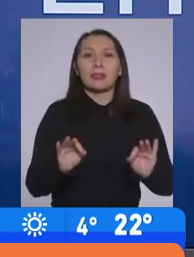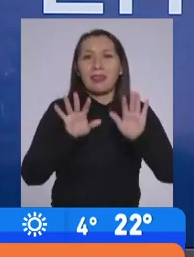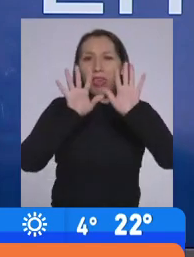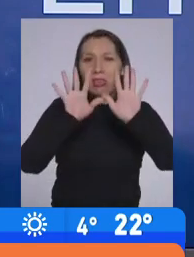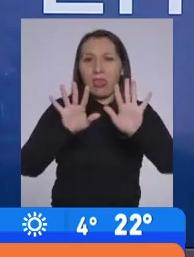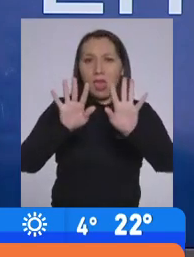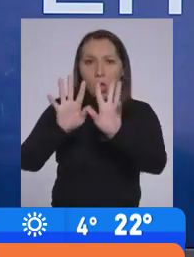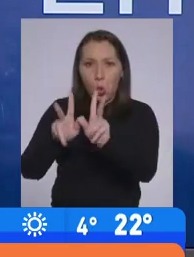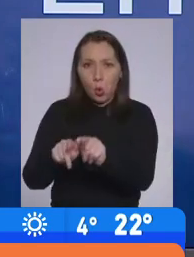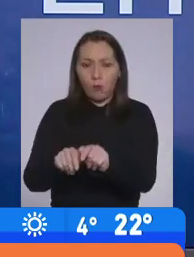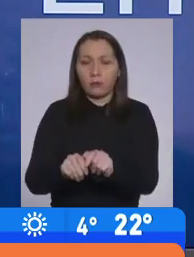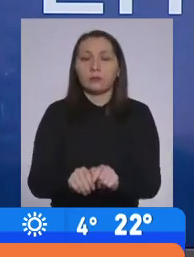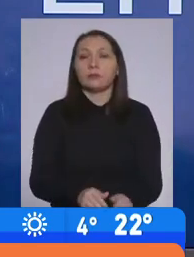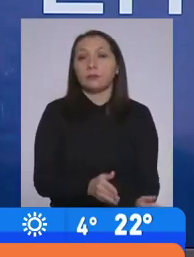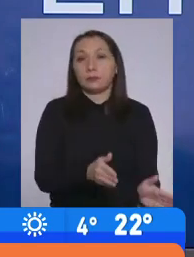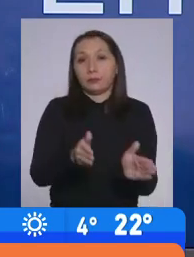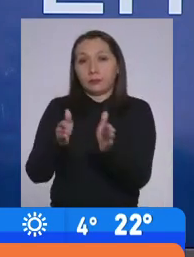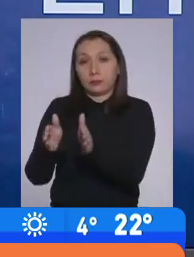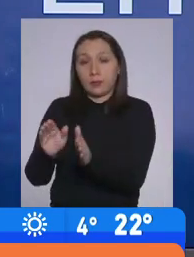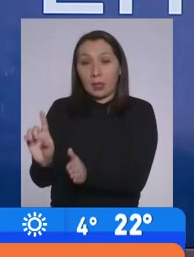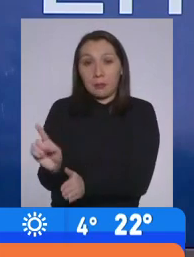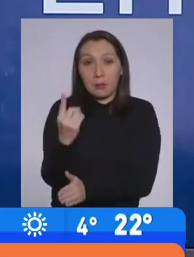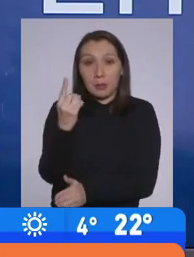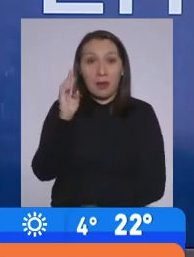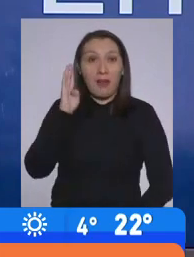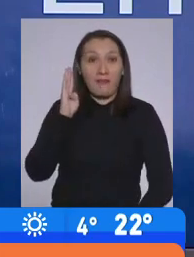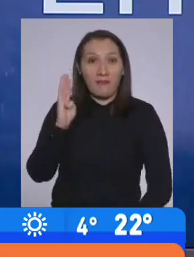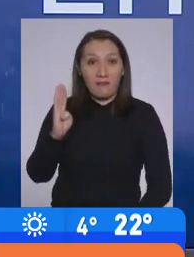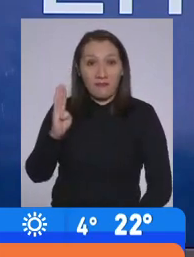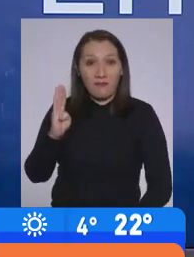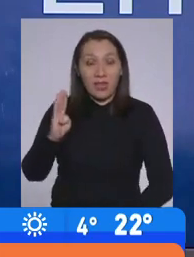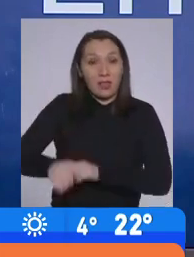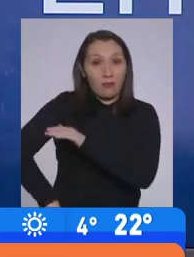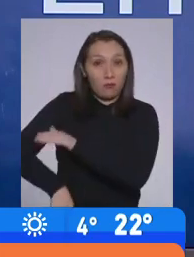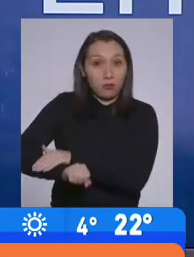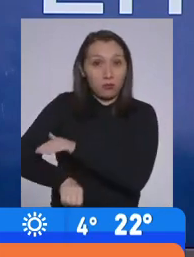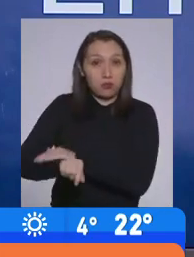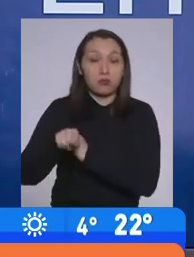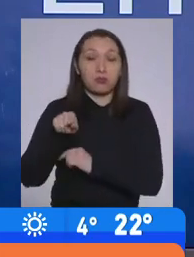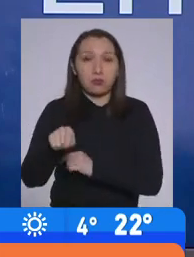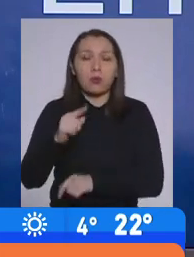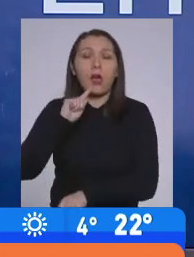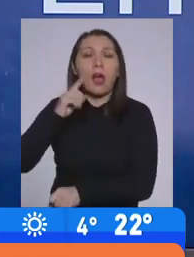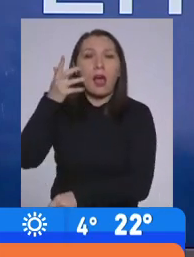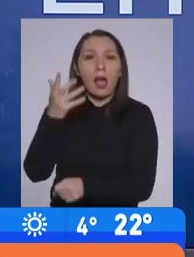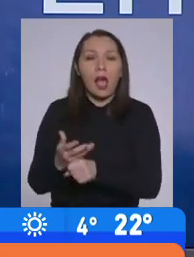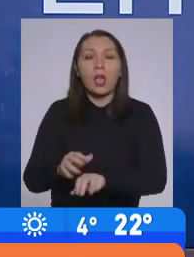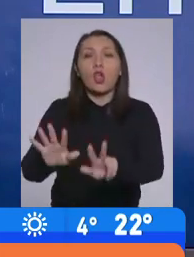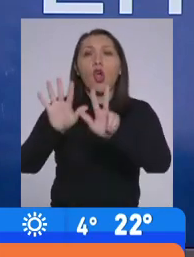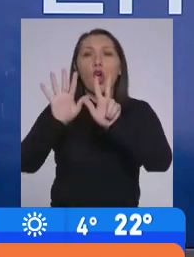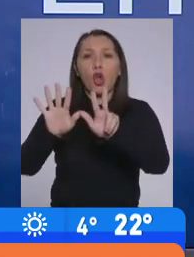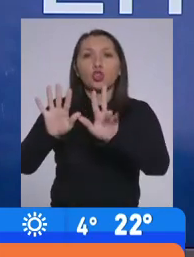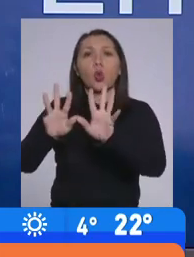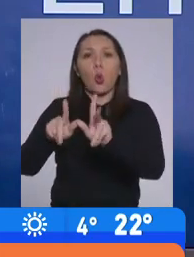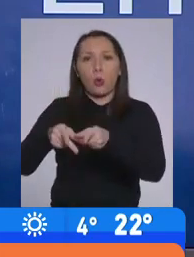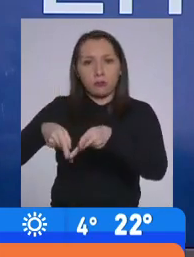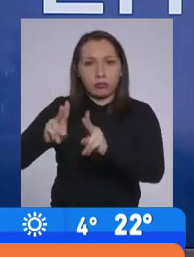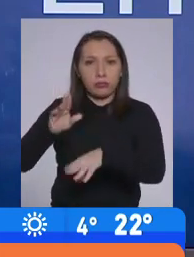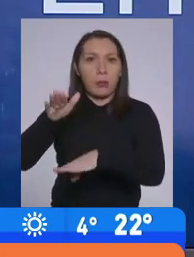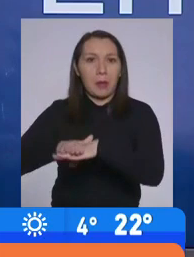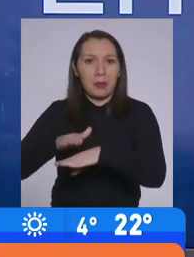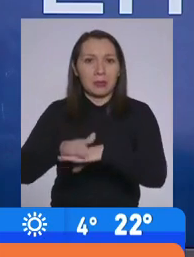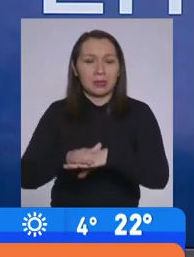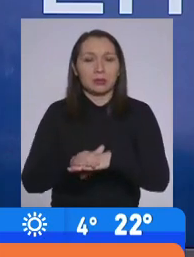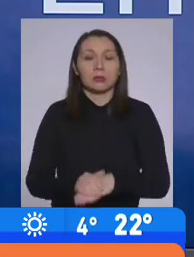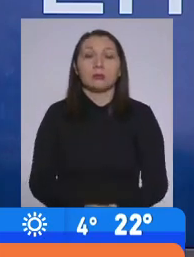clubes y en el caso de la primera división b tendrán ocho clubes vale